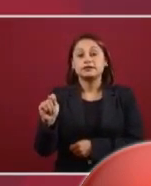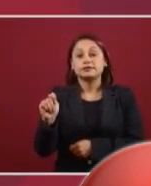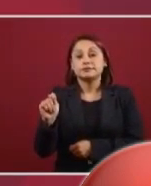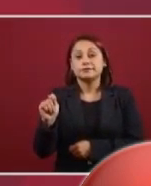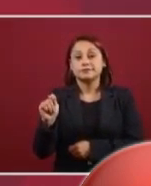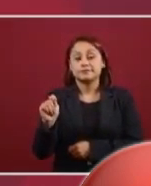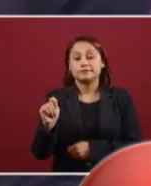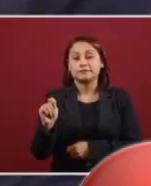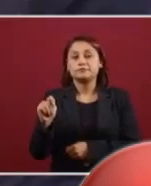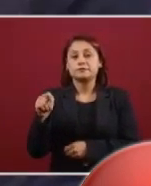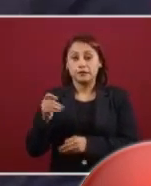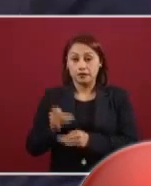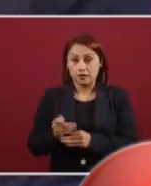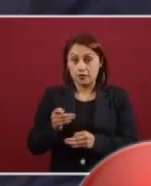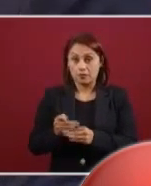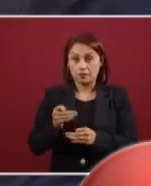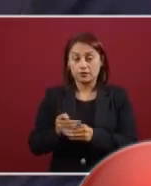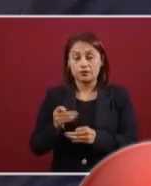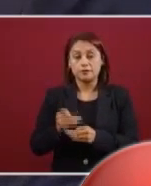está